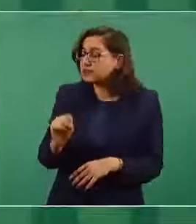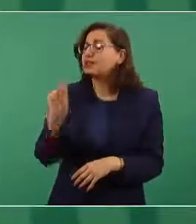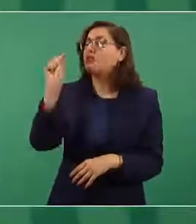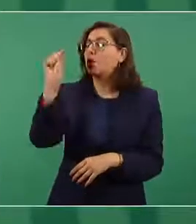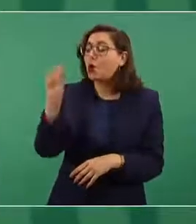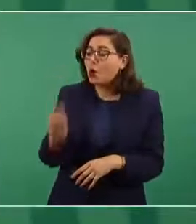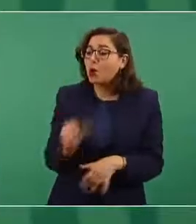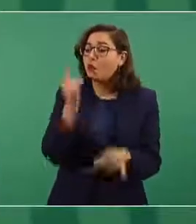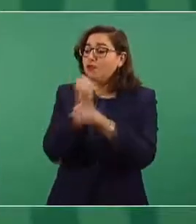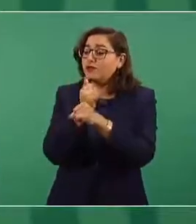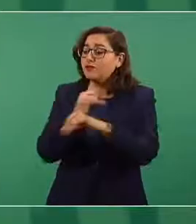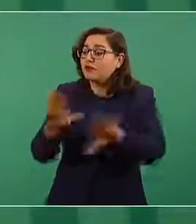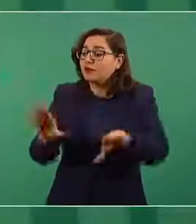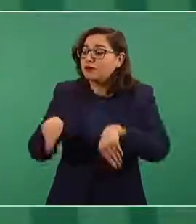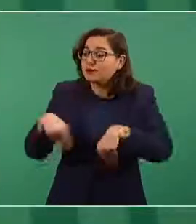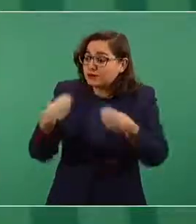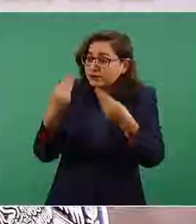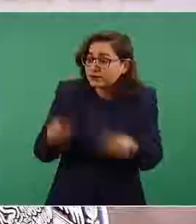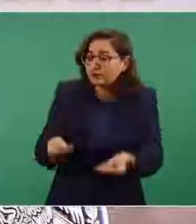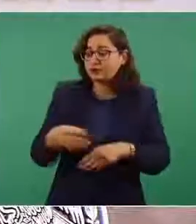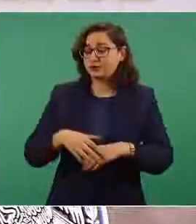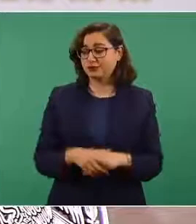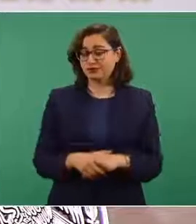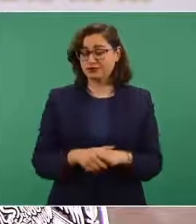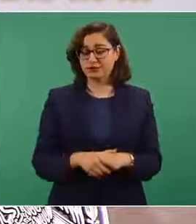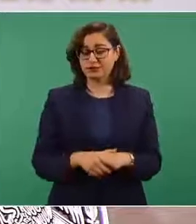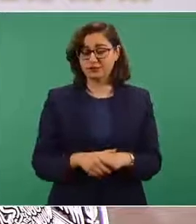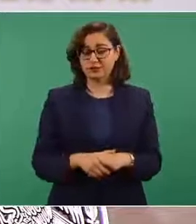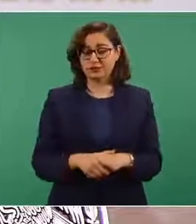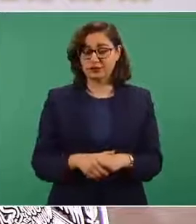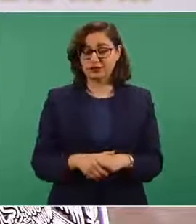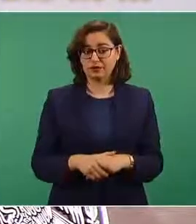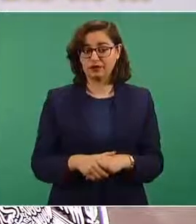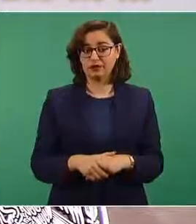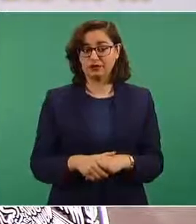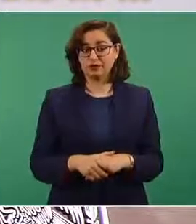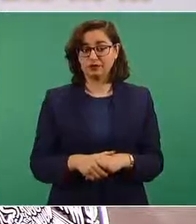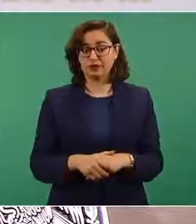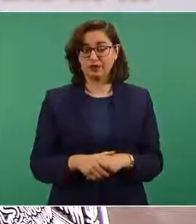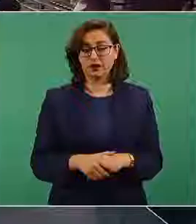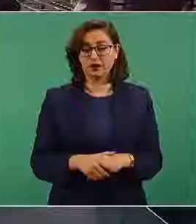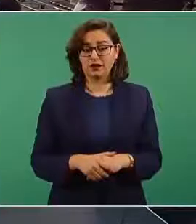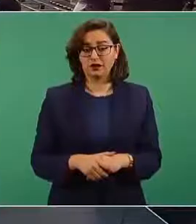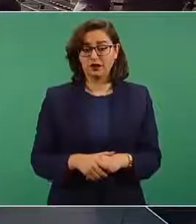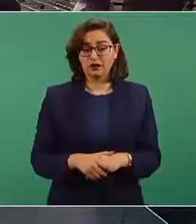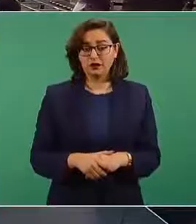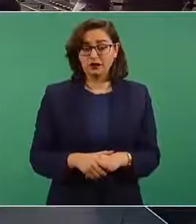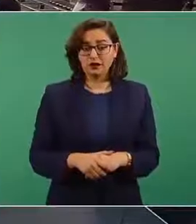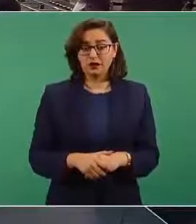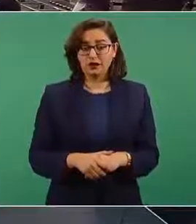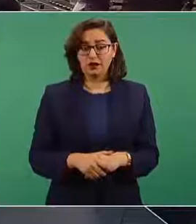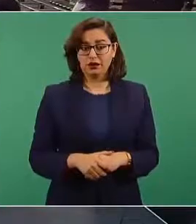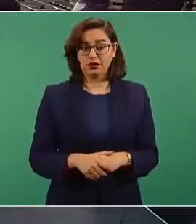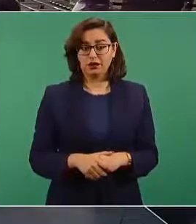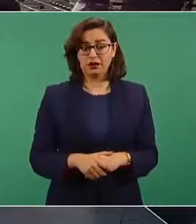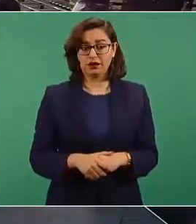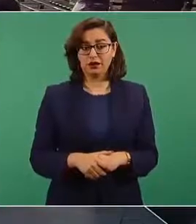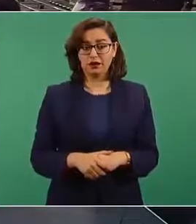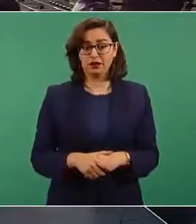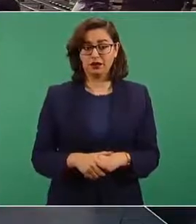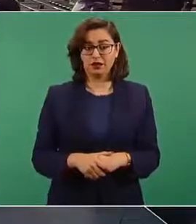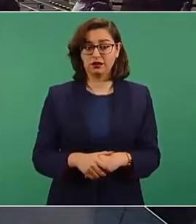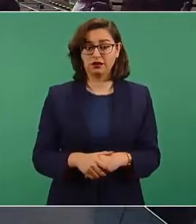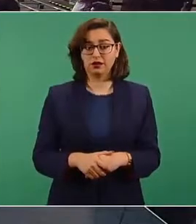les informa Encinas. Nada más. No es cierto, ya lo verifiqué. Nada